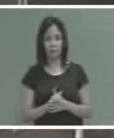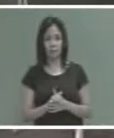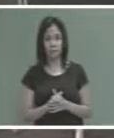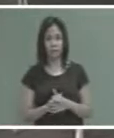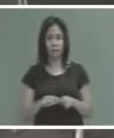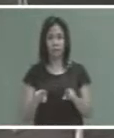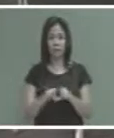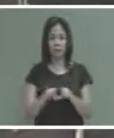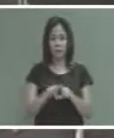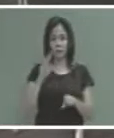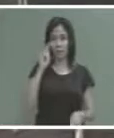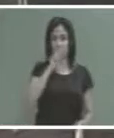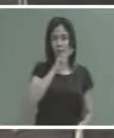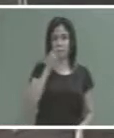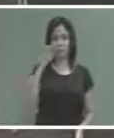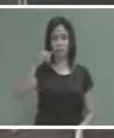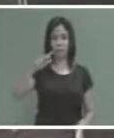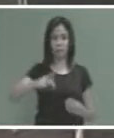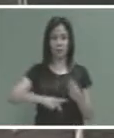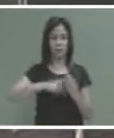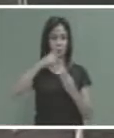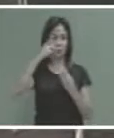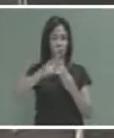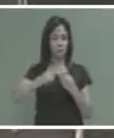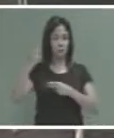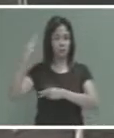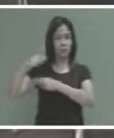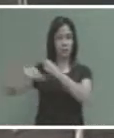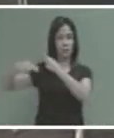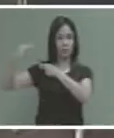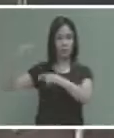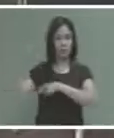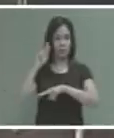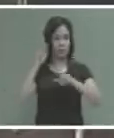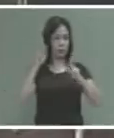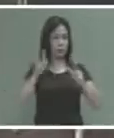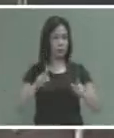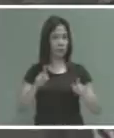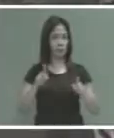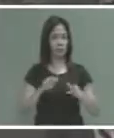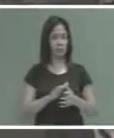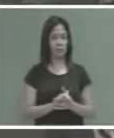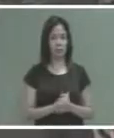que también hemos visto en este programa como la historia de alguien